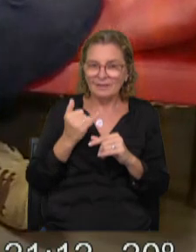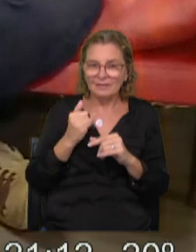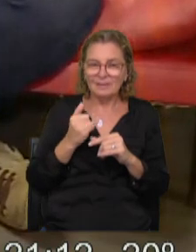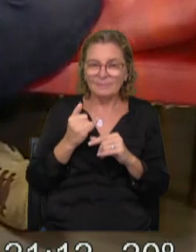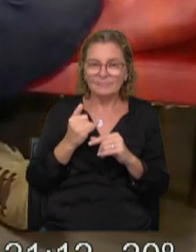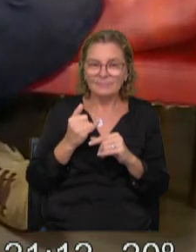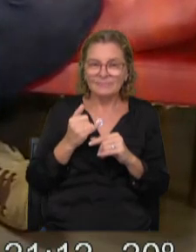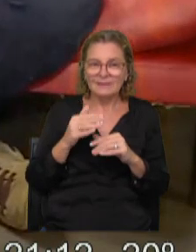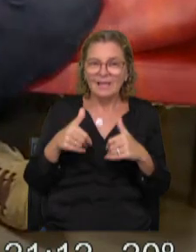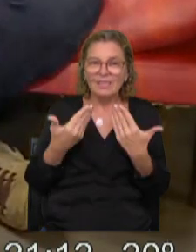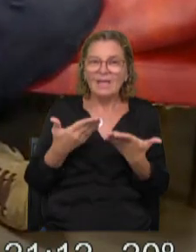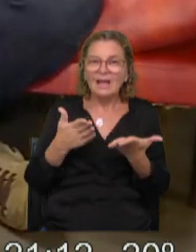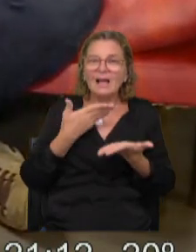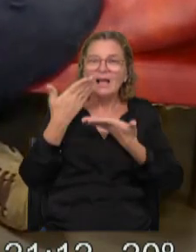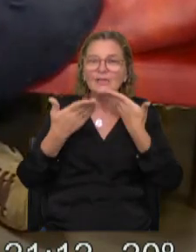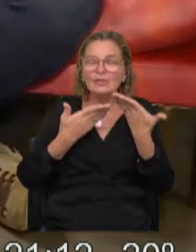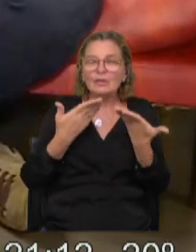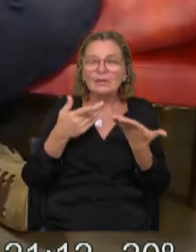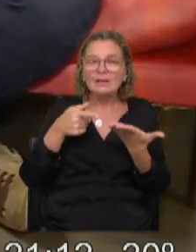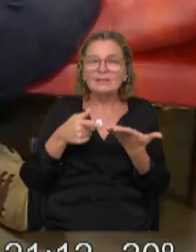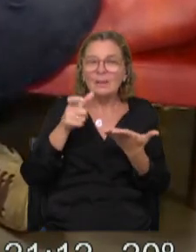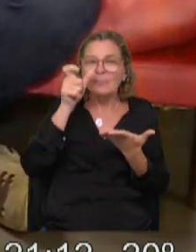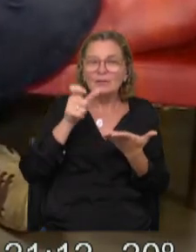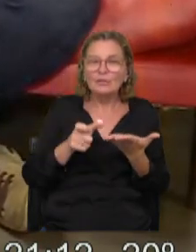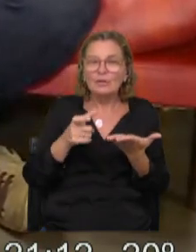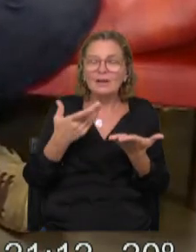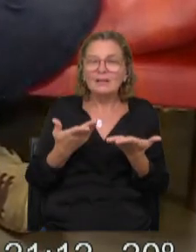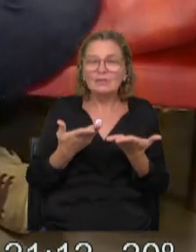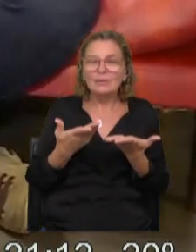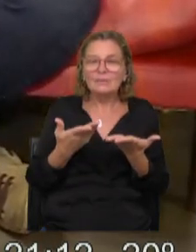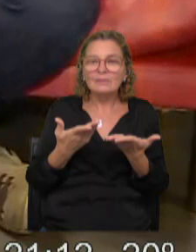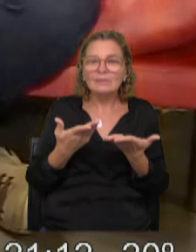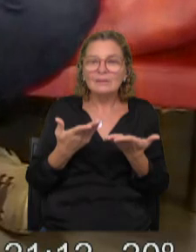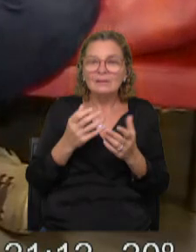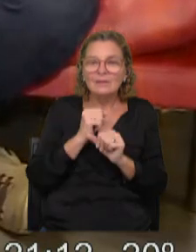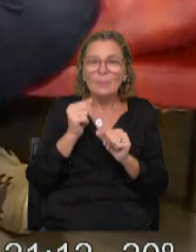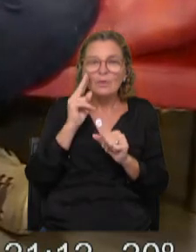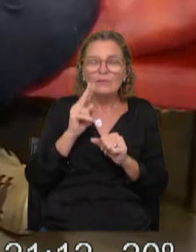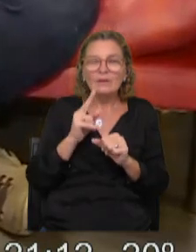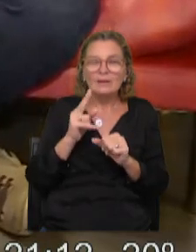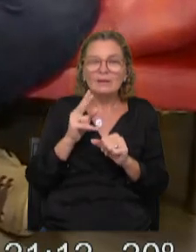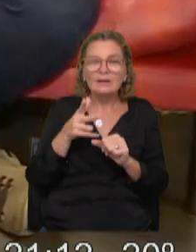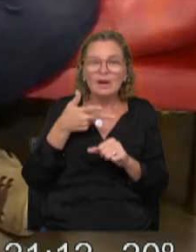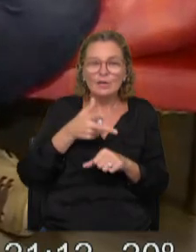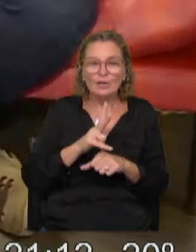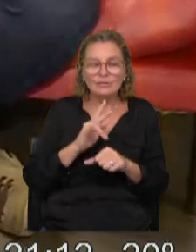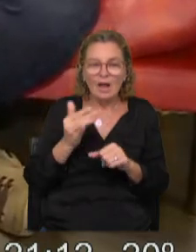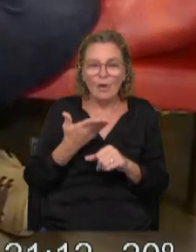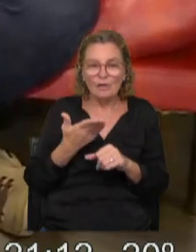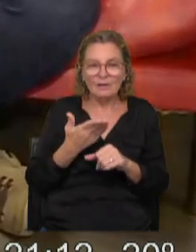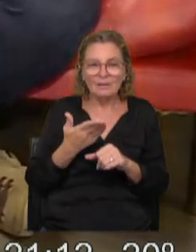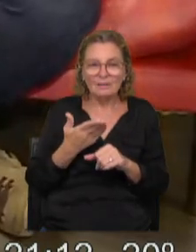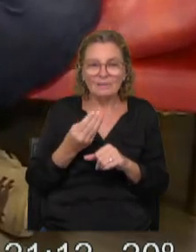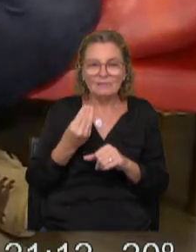¿Qué transmiten estas canciones todavía, estos personajes, ¿no? Que se puede ver aún en Rocha, pero ¿qué